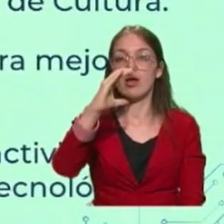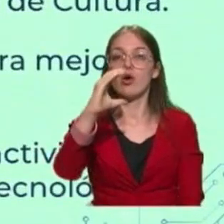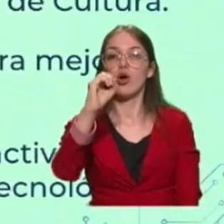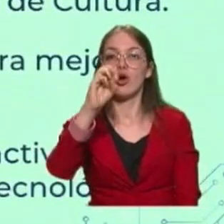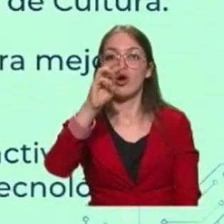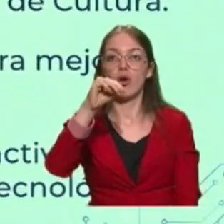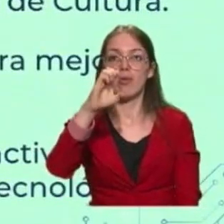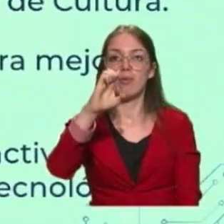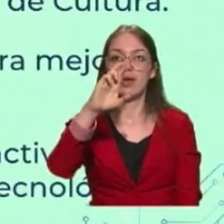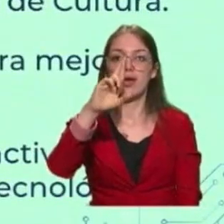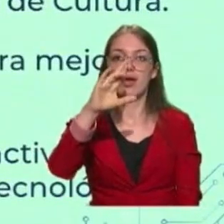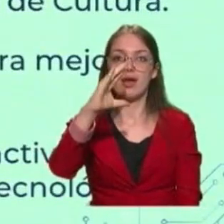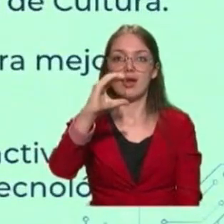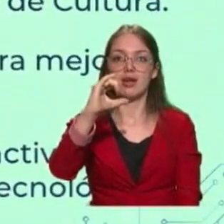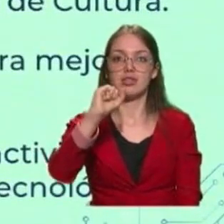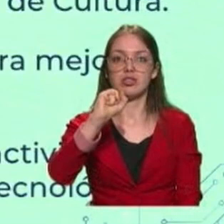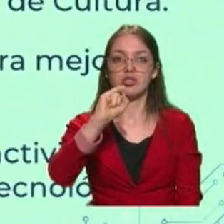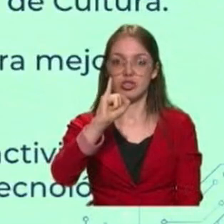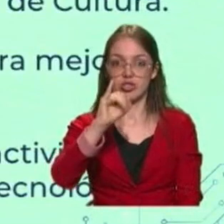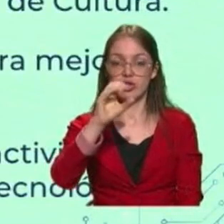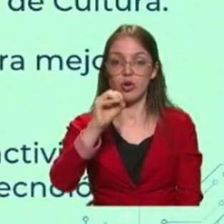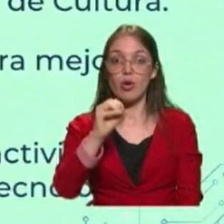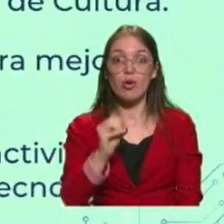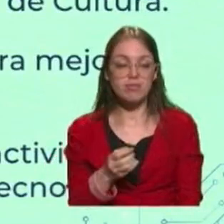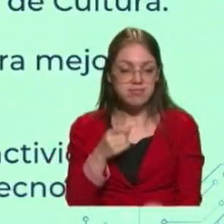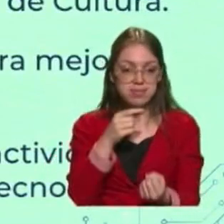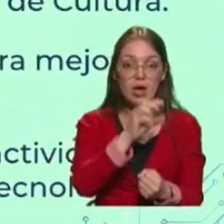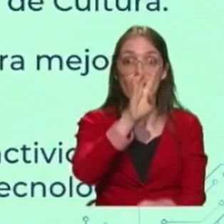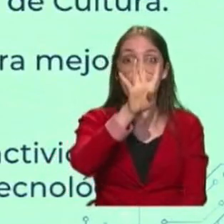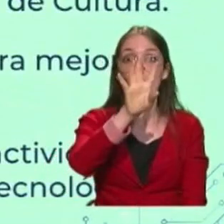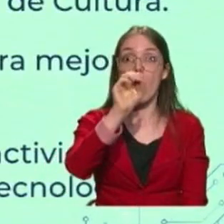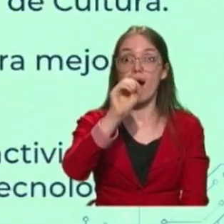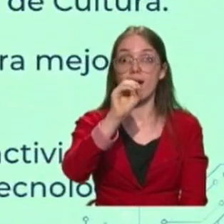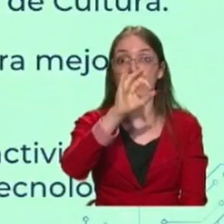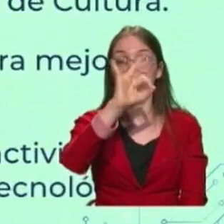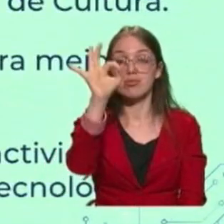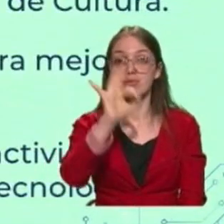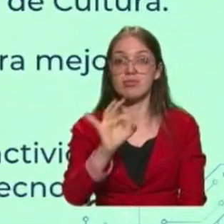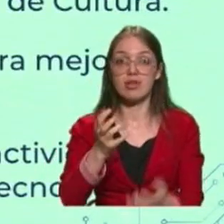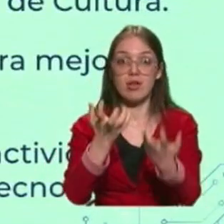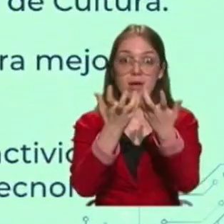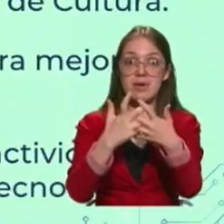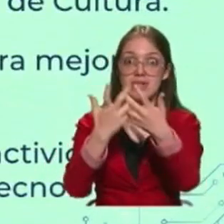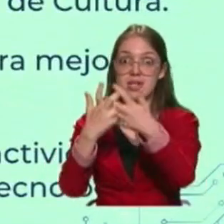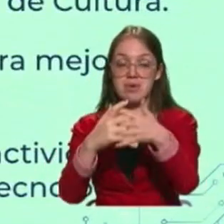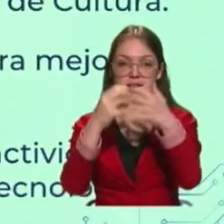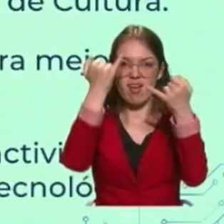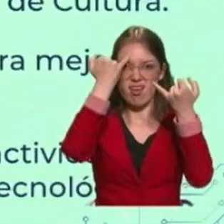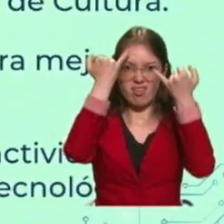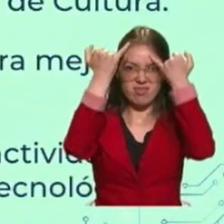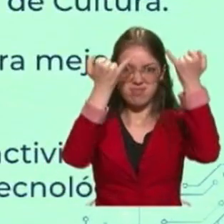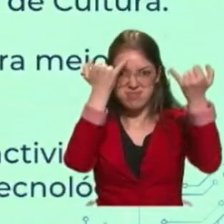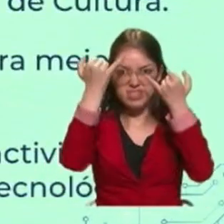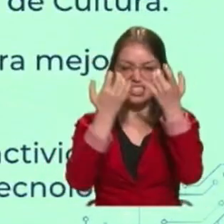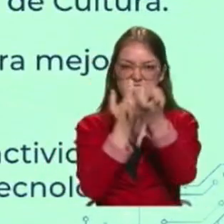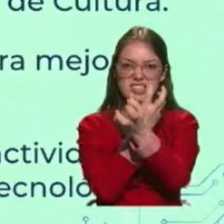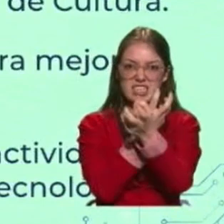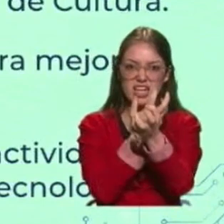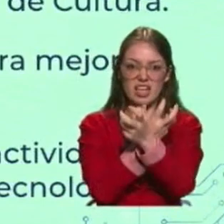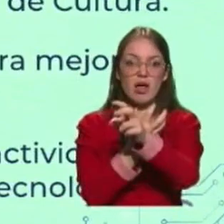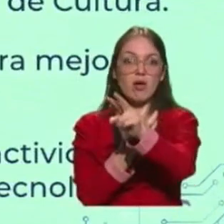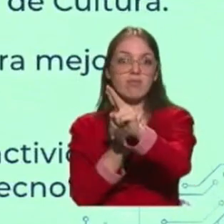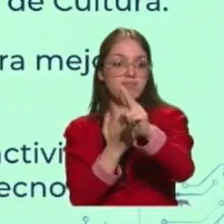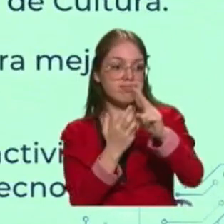nodo el 40 por ciento de las empresas de ciencia tecnología innovación del área metropolitana están ubicadas en el sur